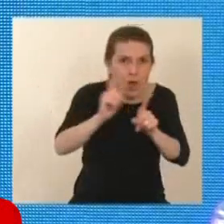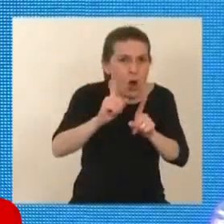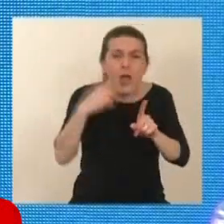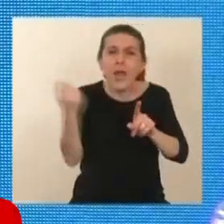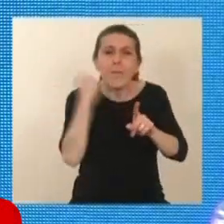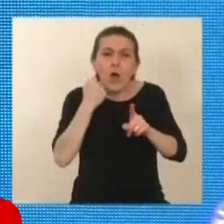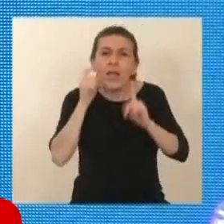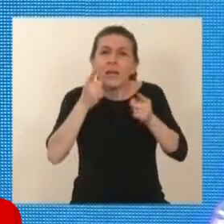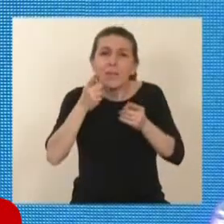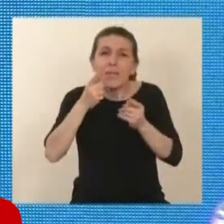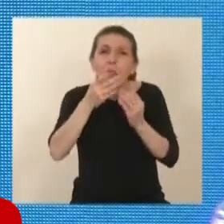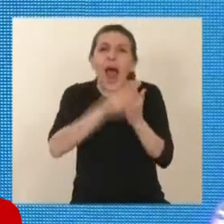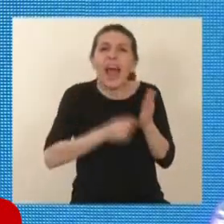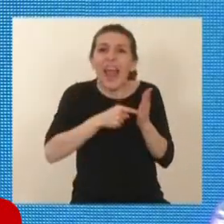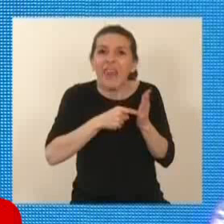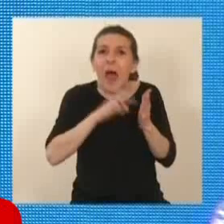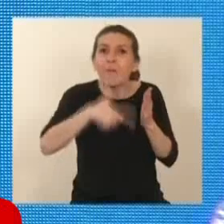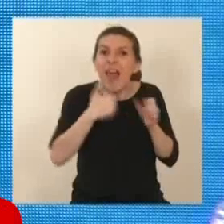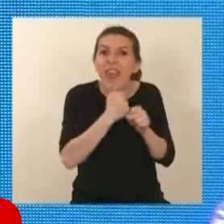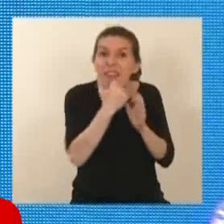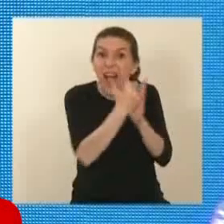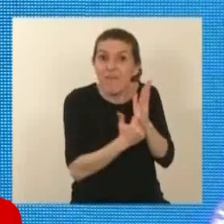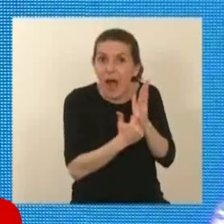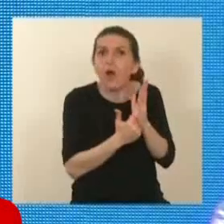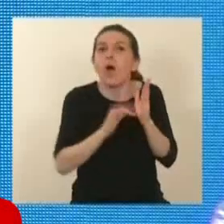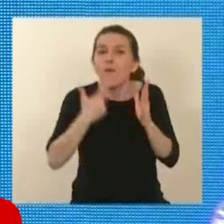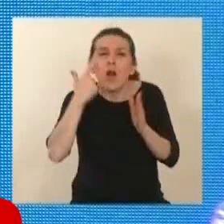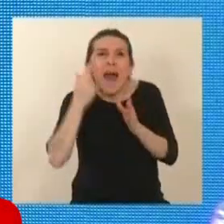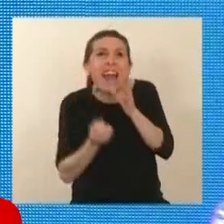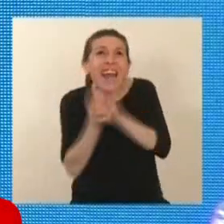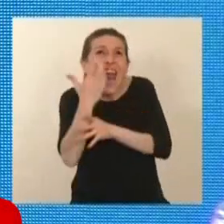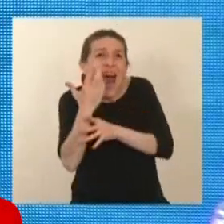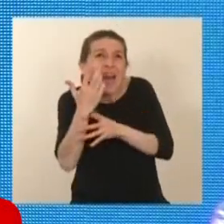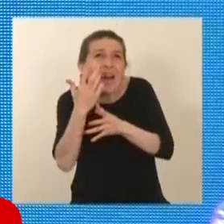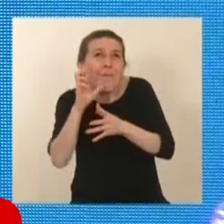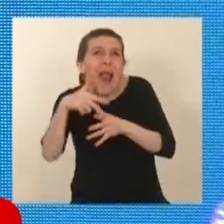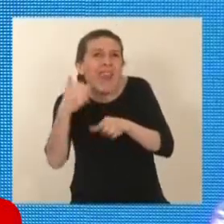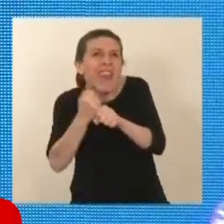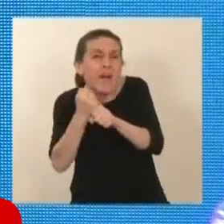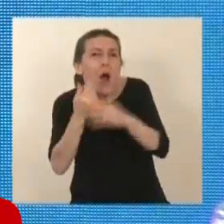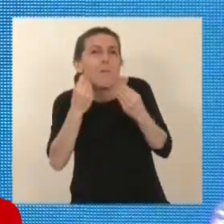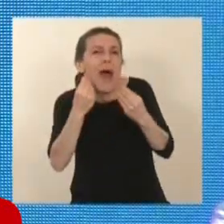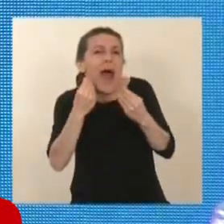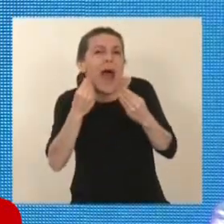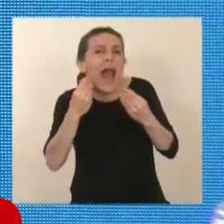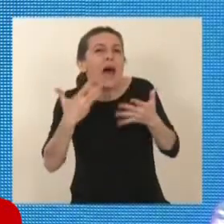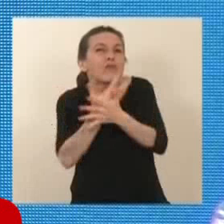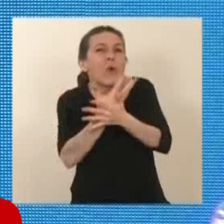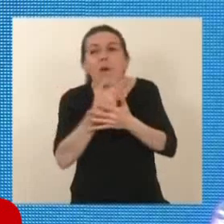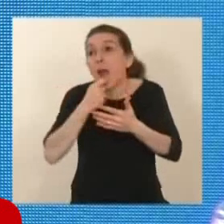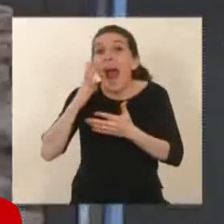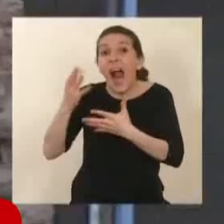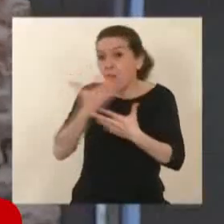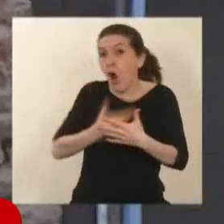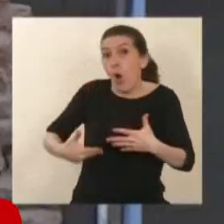la agenda que continúa que vayamos desarrollando reglas de juego para que nunca más se den estas situaciones en las cuales